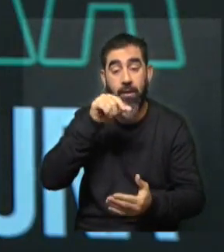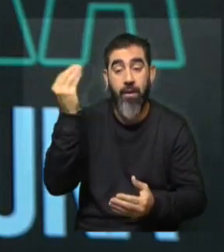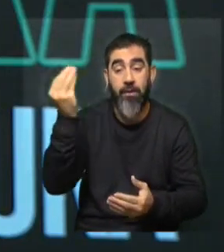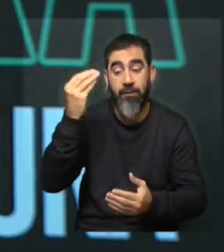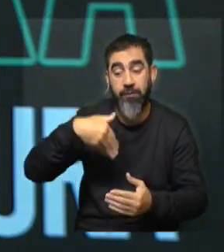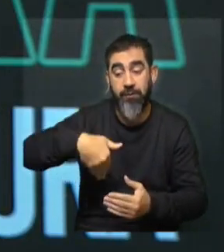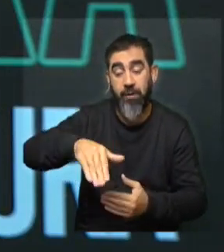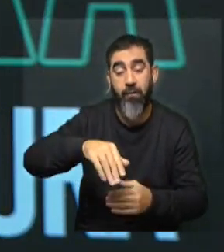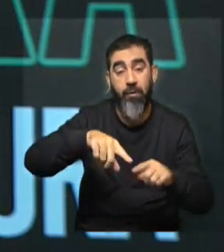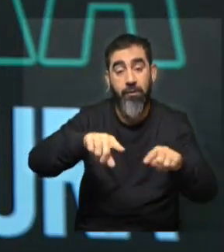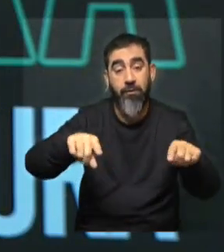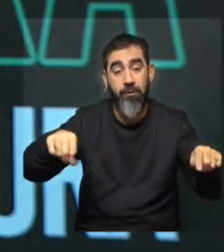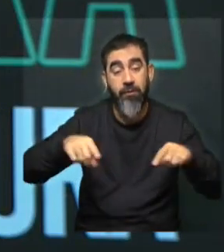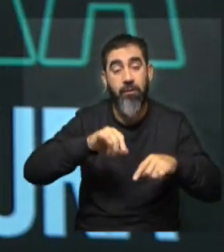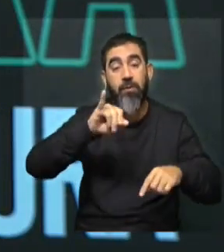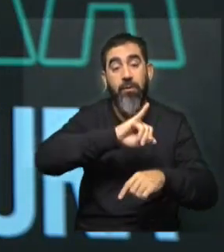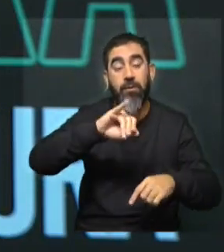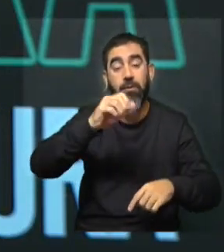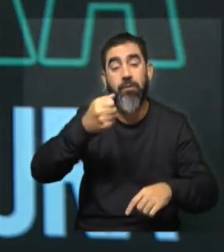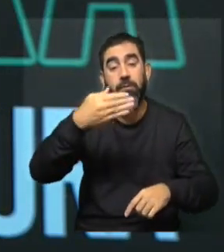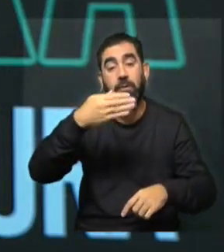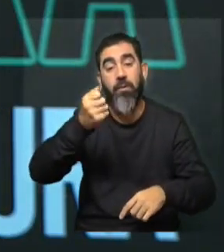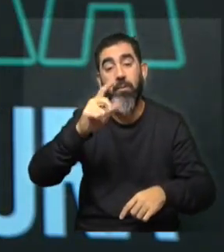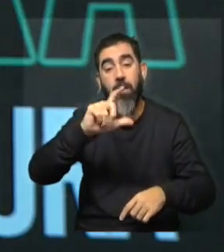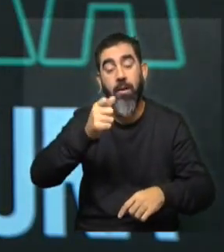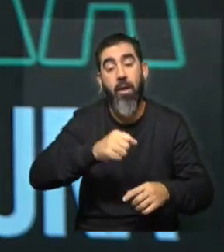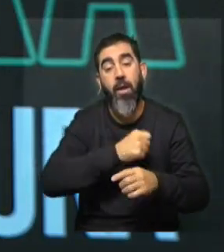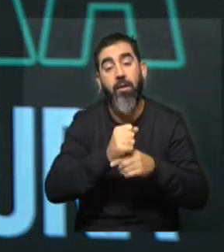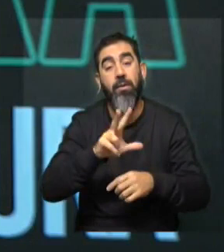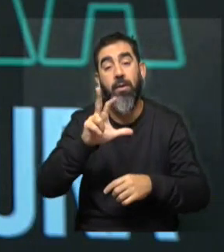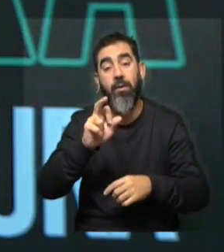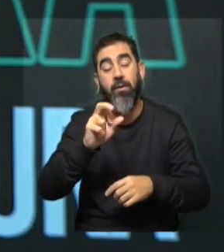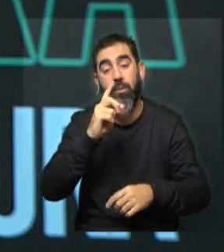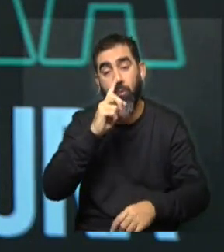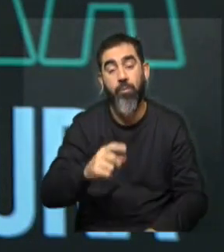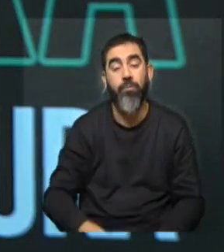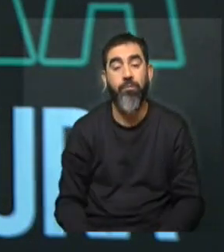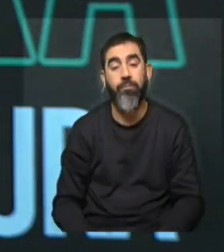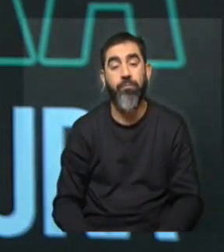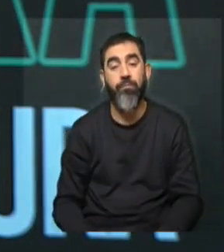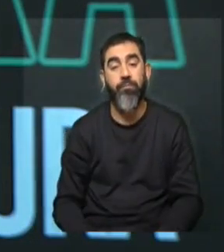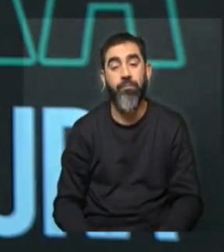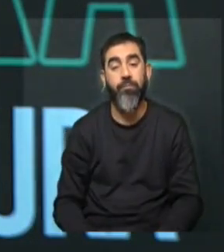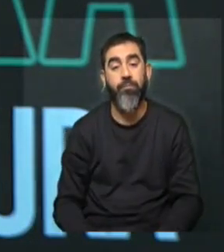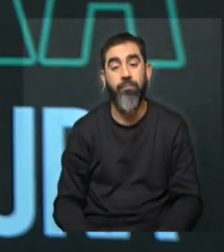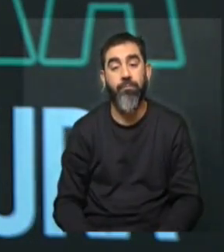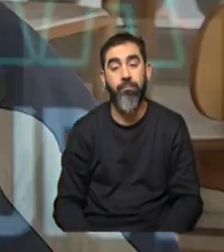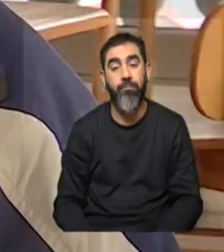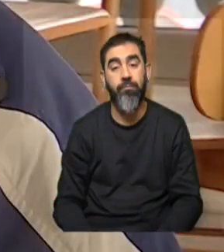sábado en la sala zabala muniz de teatro Solís hasta el 30 de julio Gracias Eduardo un gusto